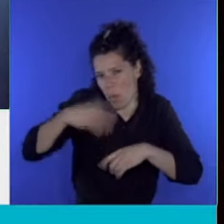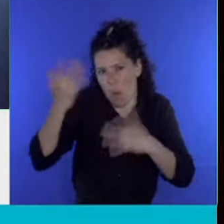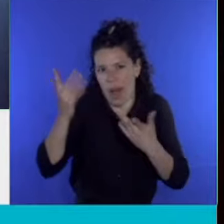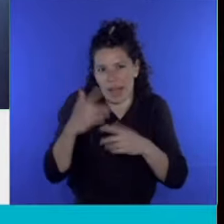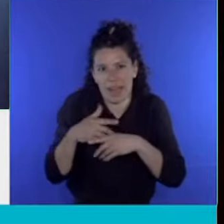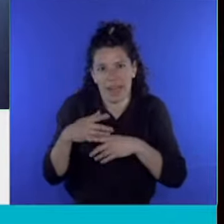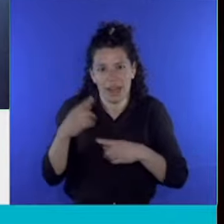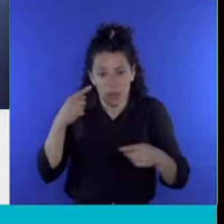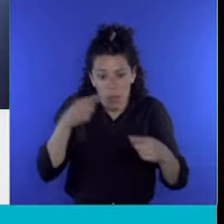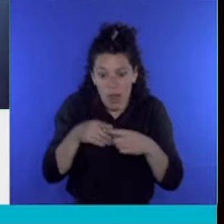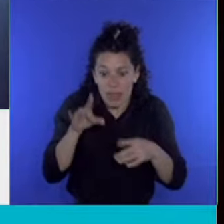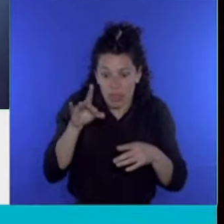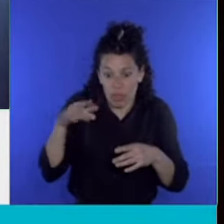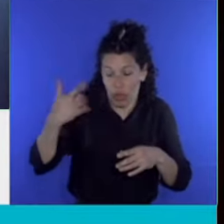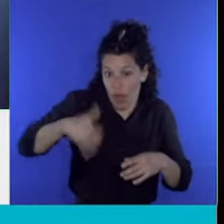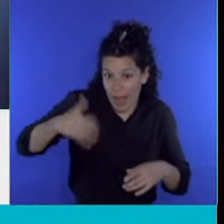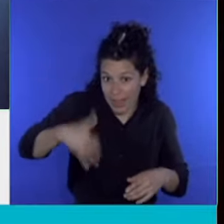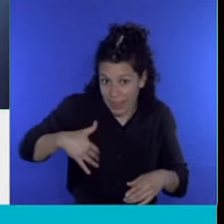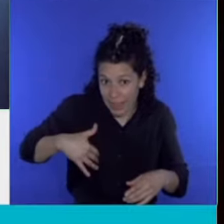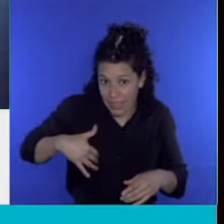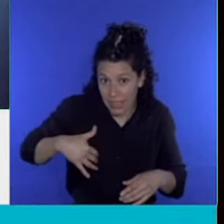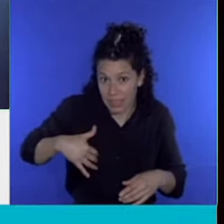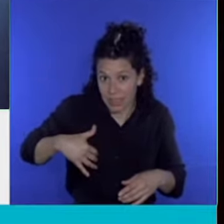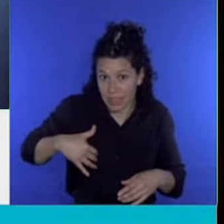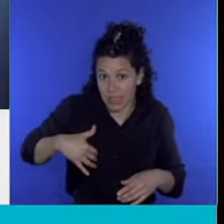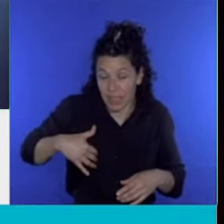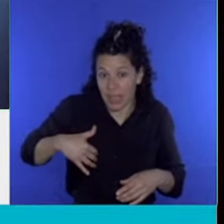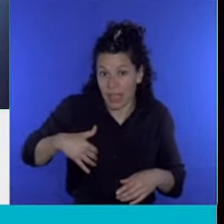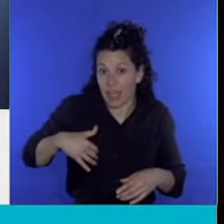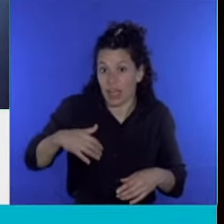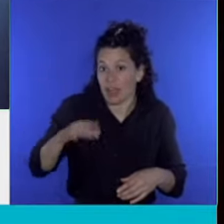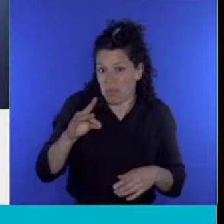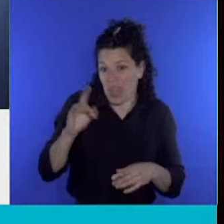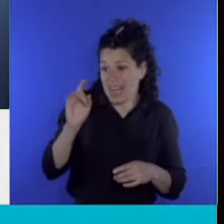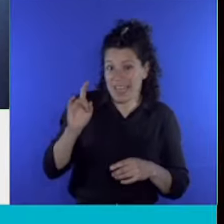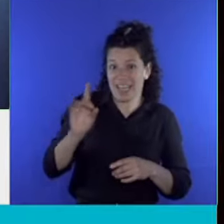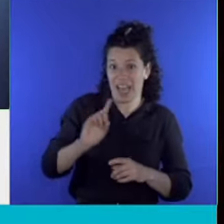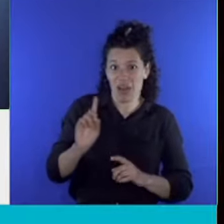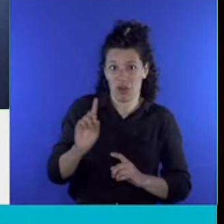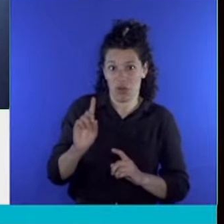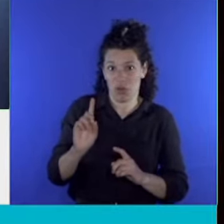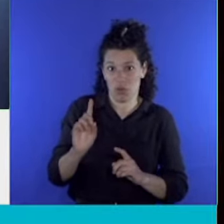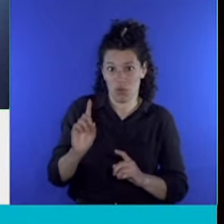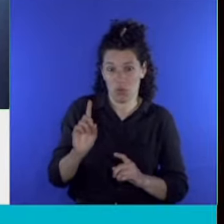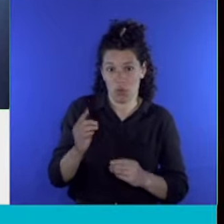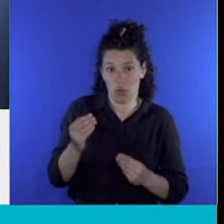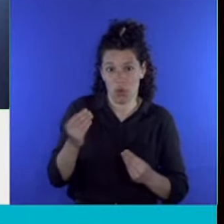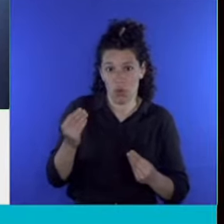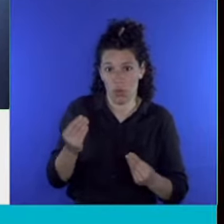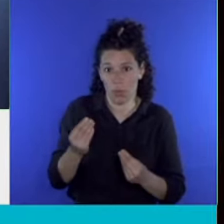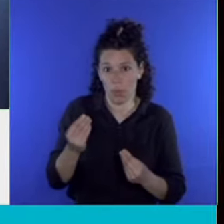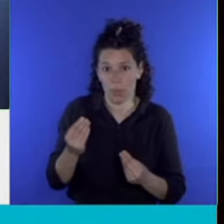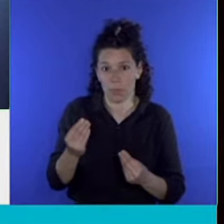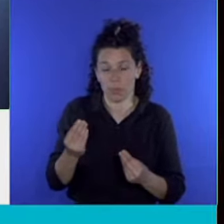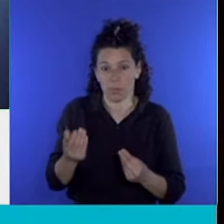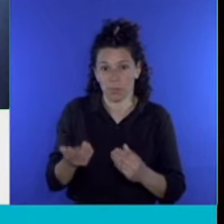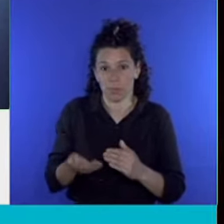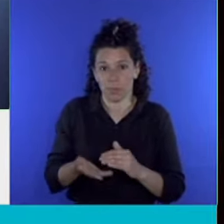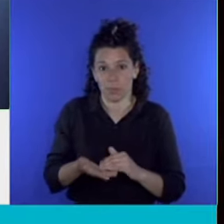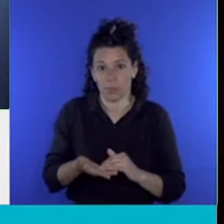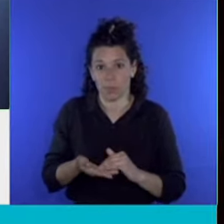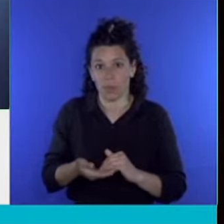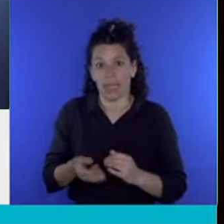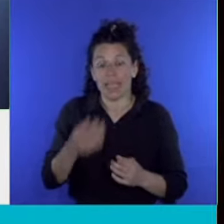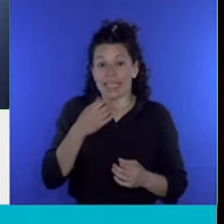la Argentina No elija si se generan las condiciones establecen efectivamente